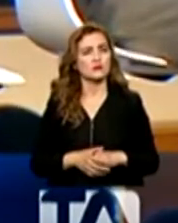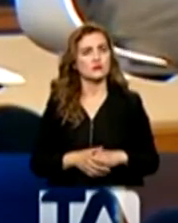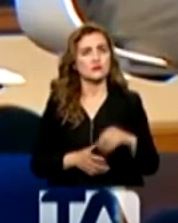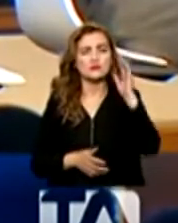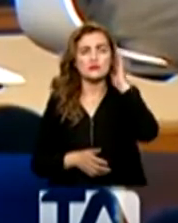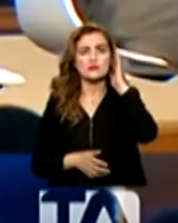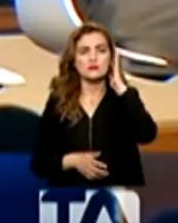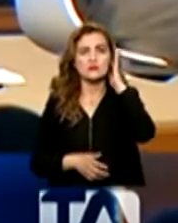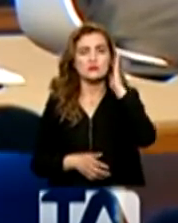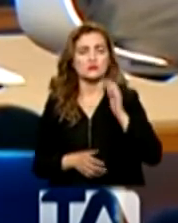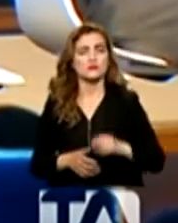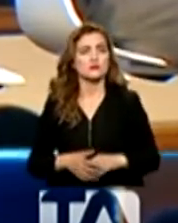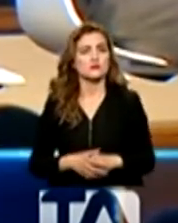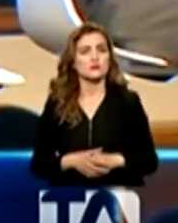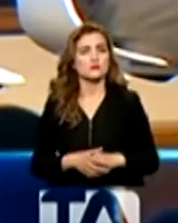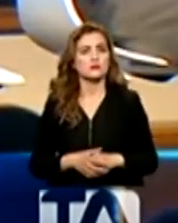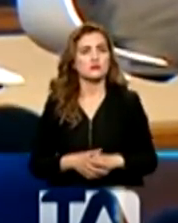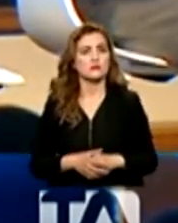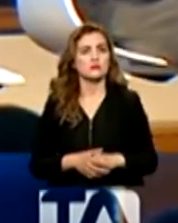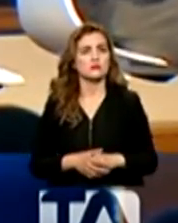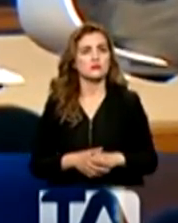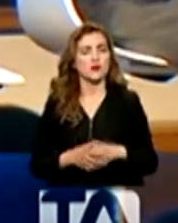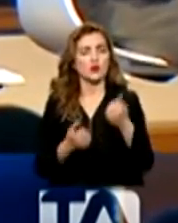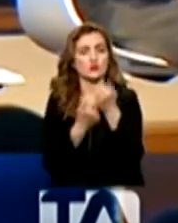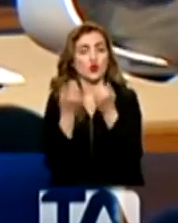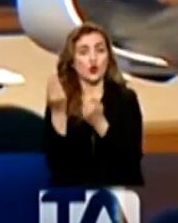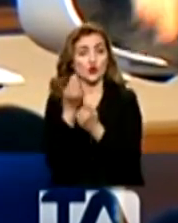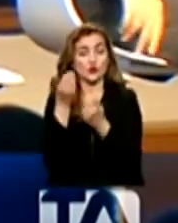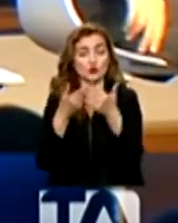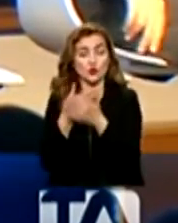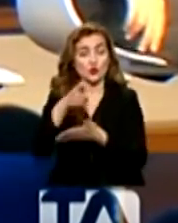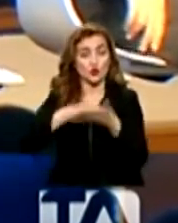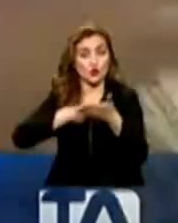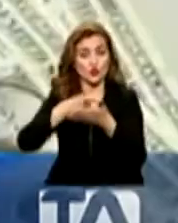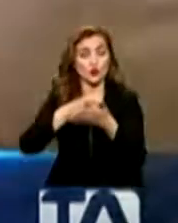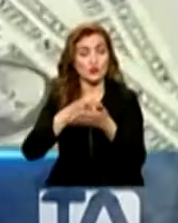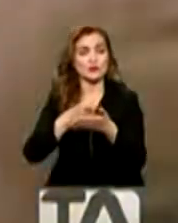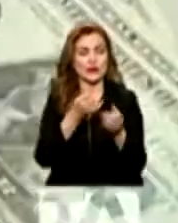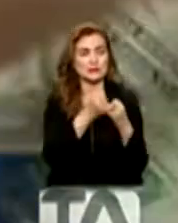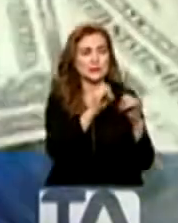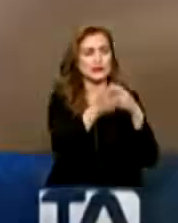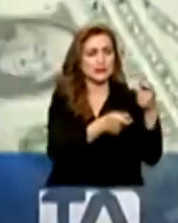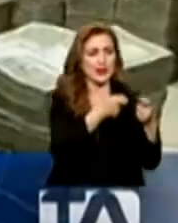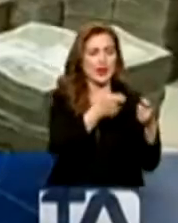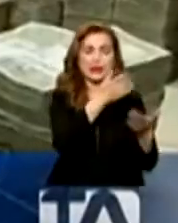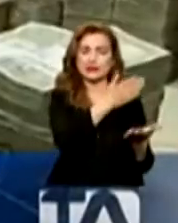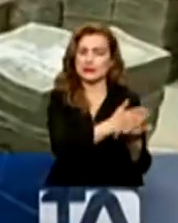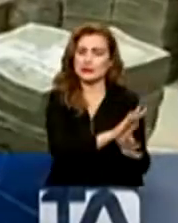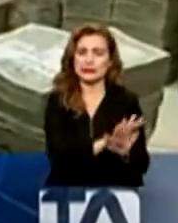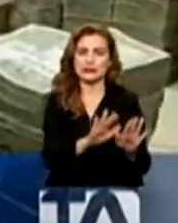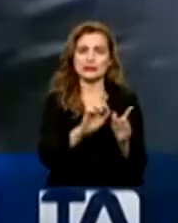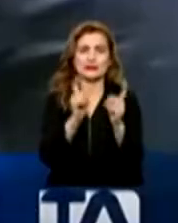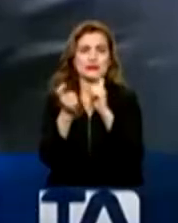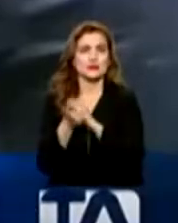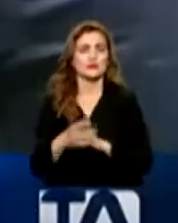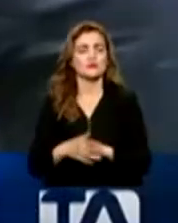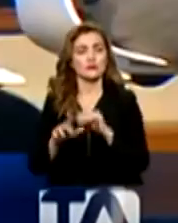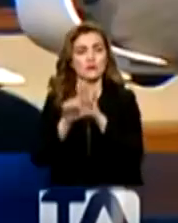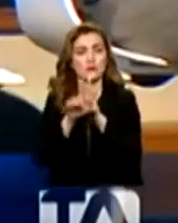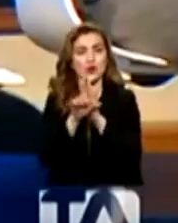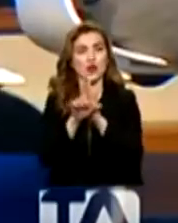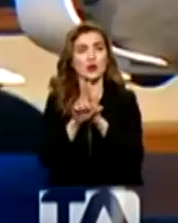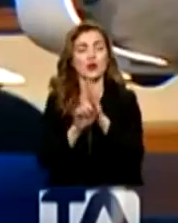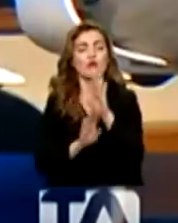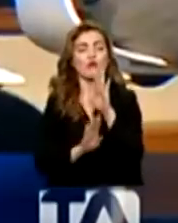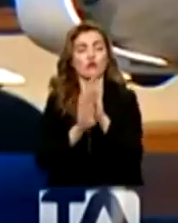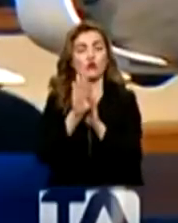esas personas, jóvenes, mujeres, nuevas contrataciones, de la formalidad. Y el paquete de reformas, Ley de Fomento Productivo 2. Tiene